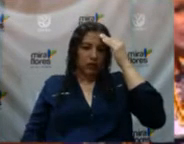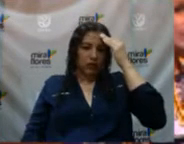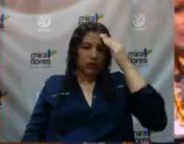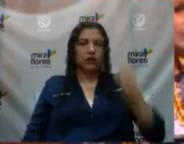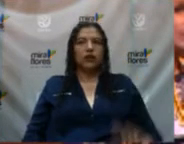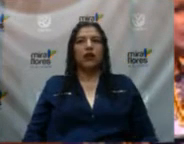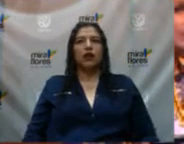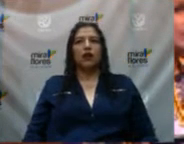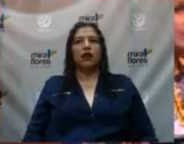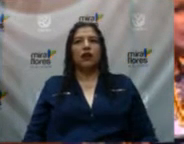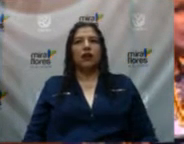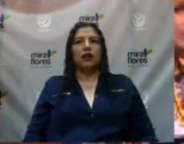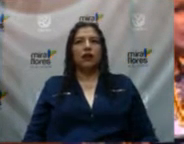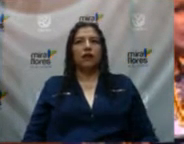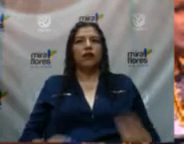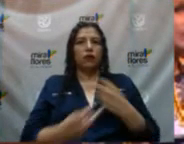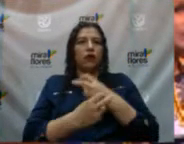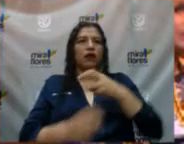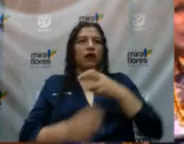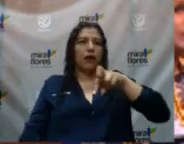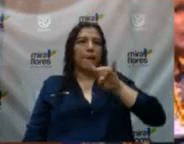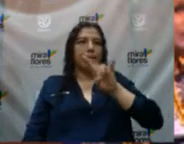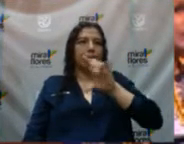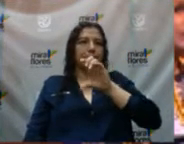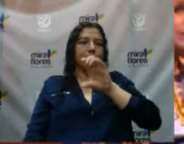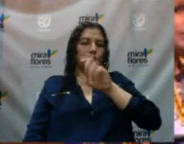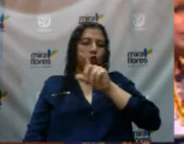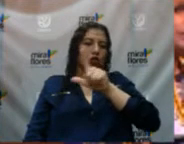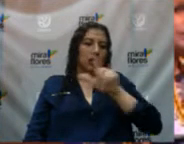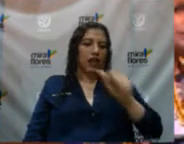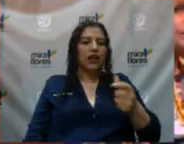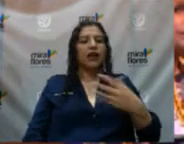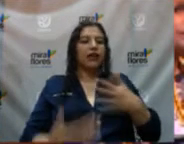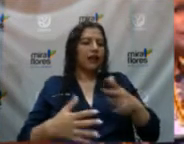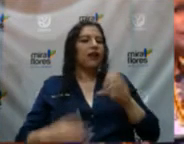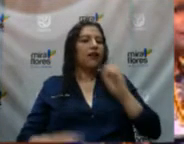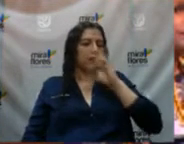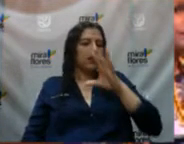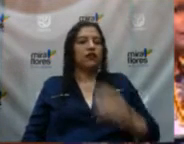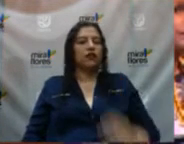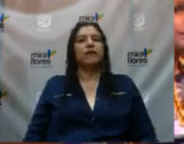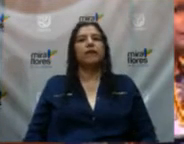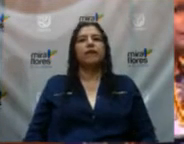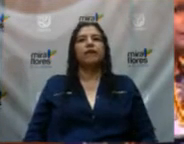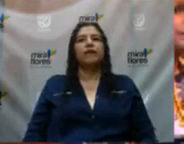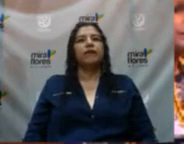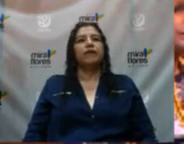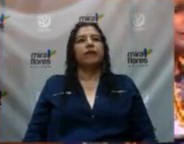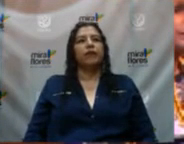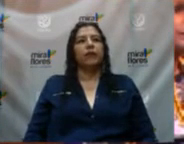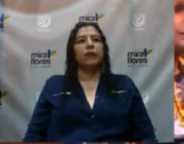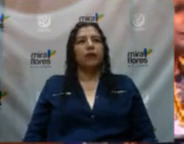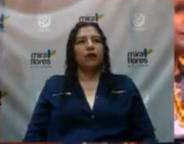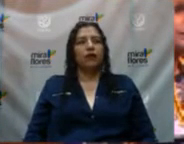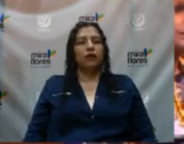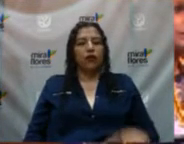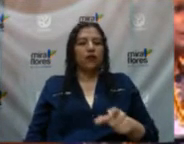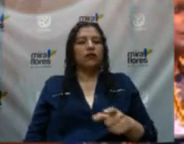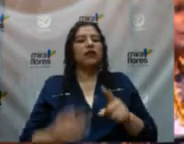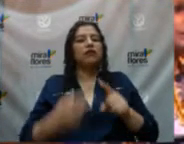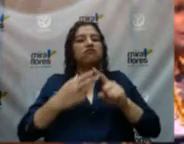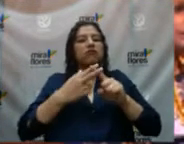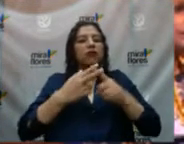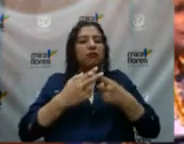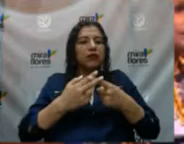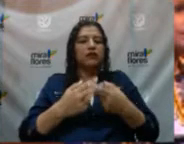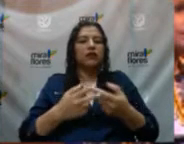Huaca Pucllana, que ya ha sido mencionada en algunos de los discursos que se han hecho, fue el territorio inicial de lo